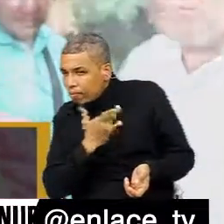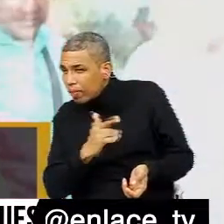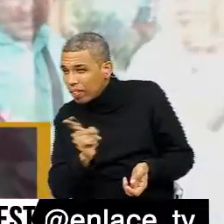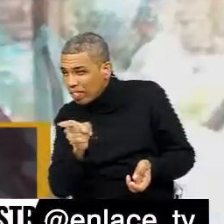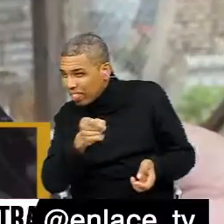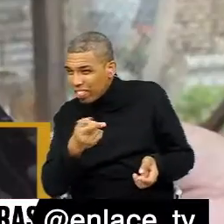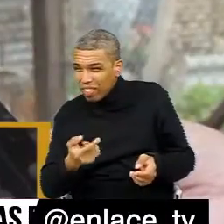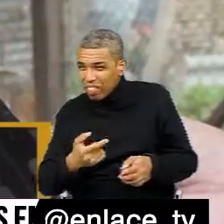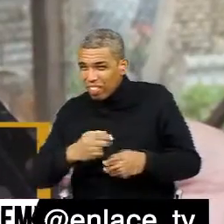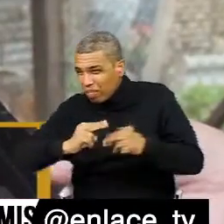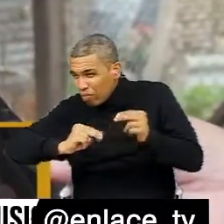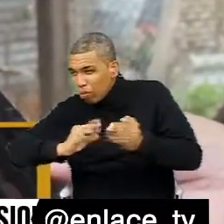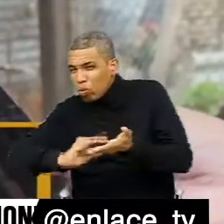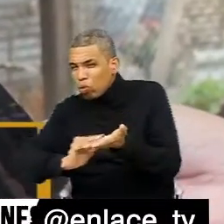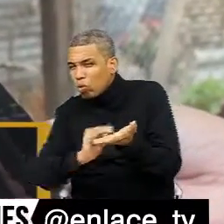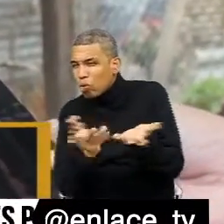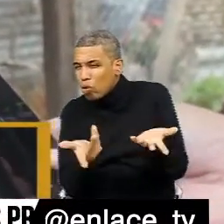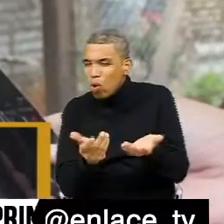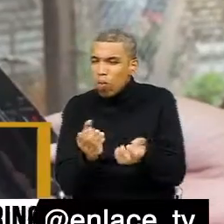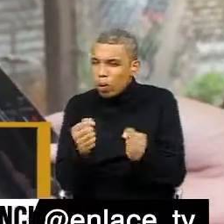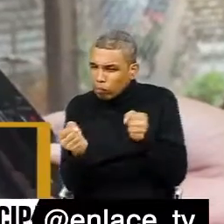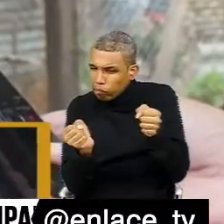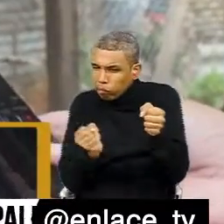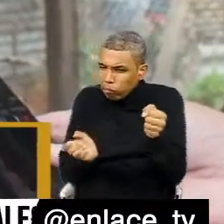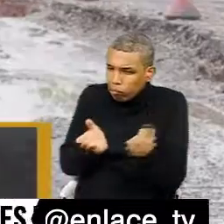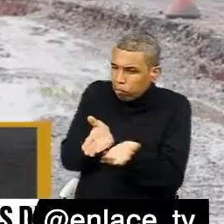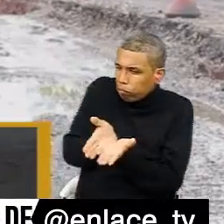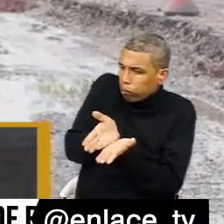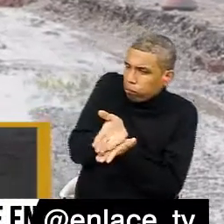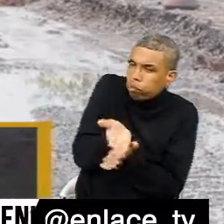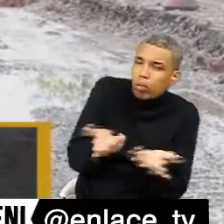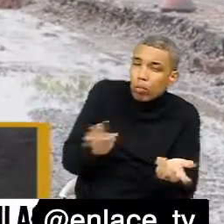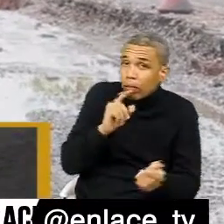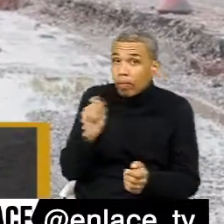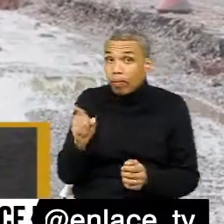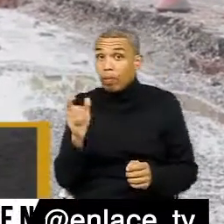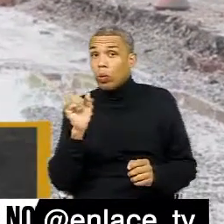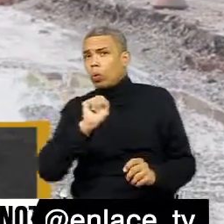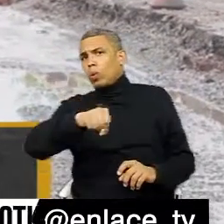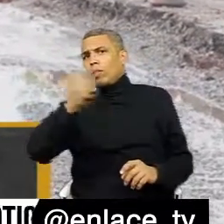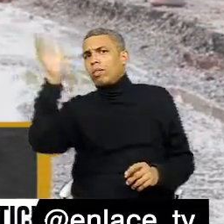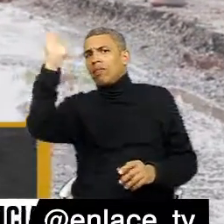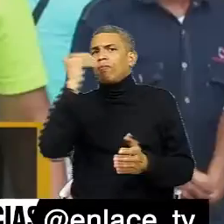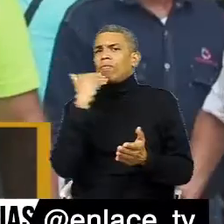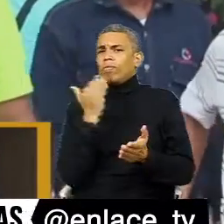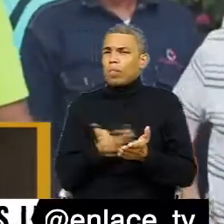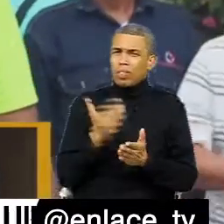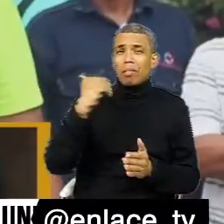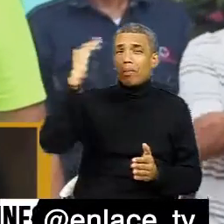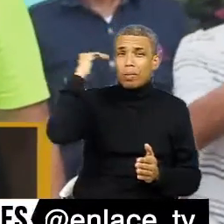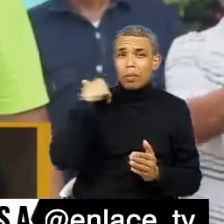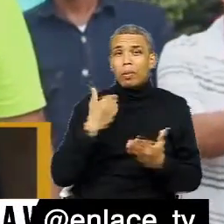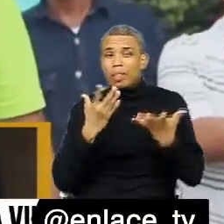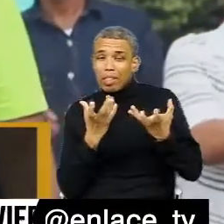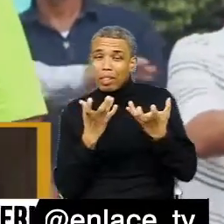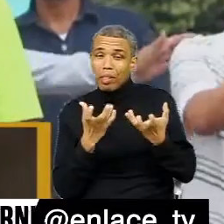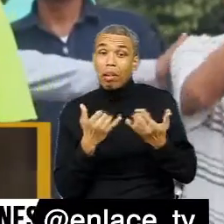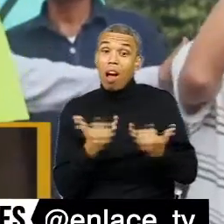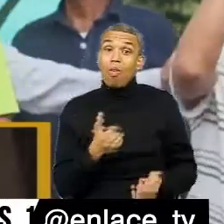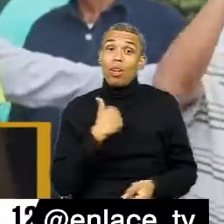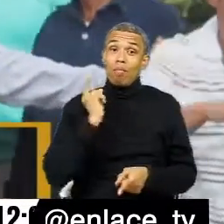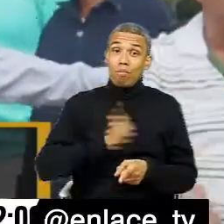la comunidad. Y dándole gracias a Dios porque de verdad que esa obra estaba hacía ratos proyectada y no se le había dado la iniciación. Entonces estamos acá los habitantes